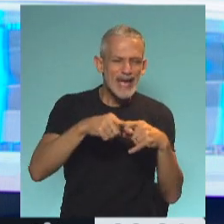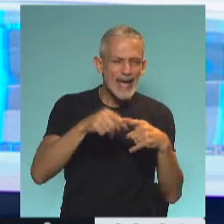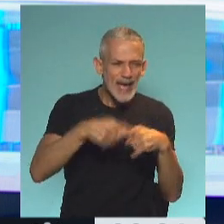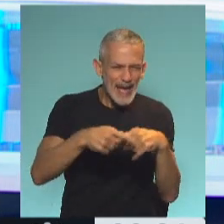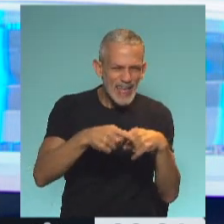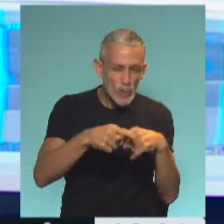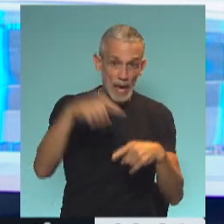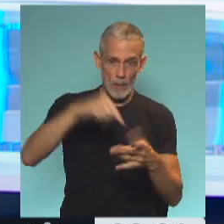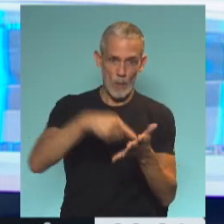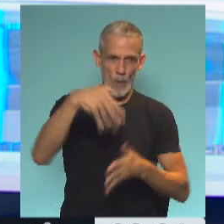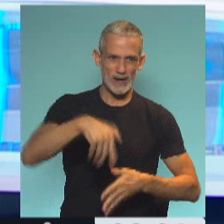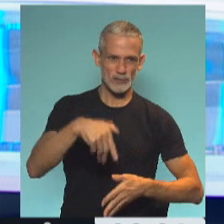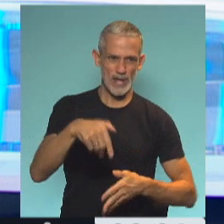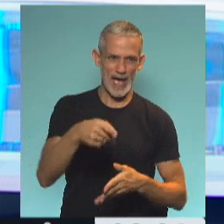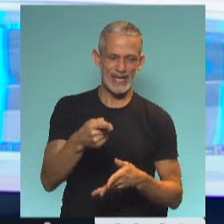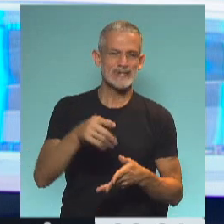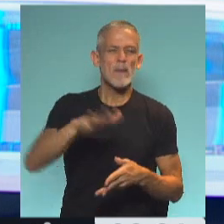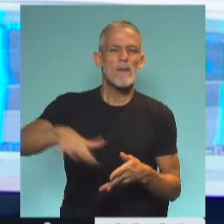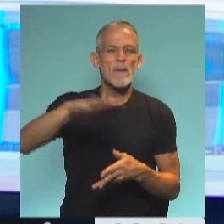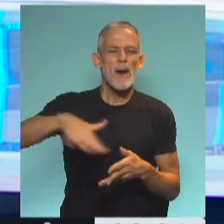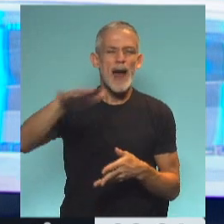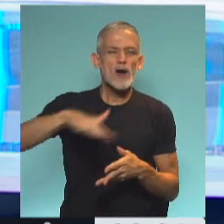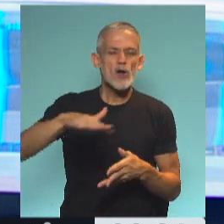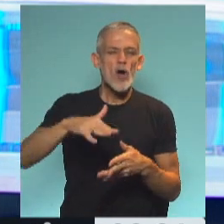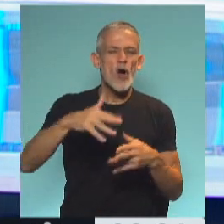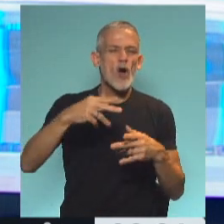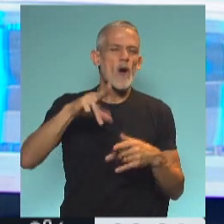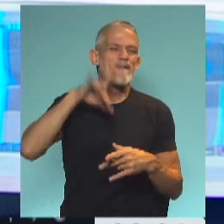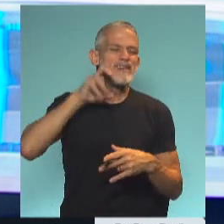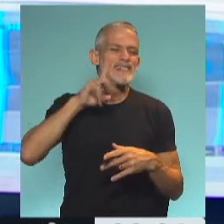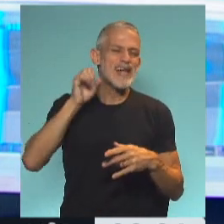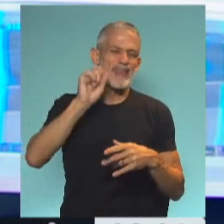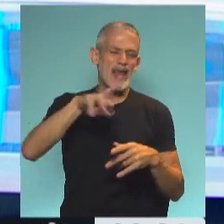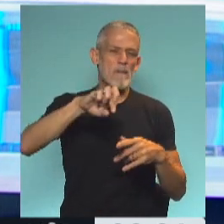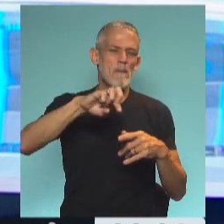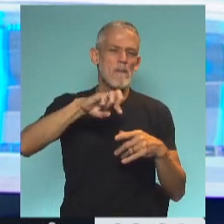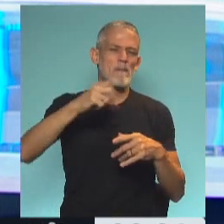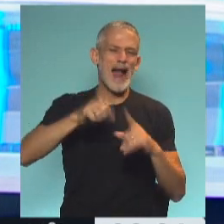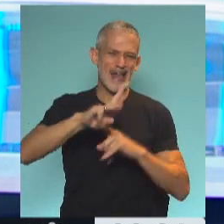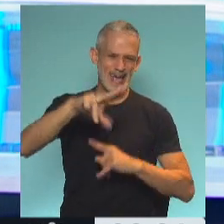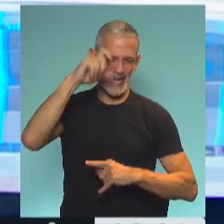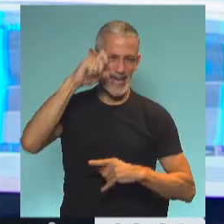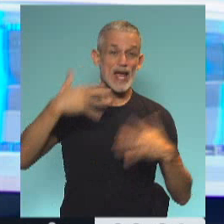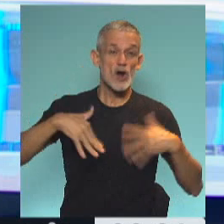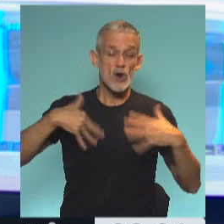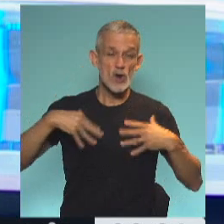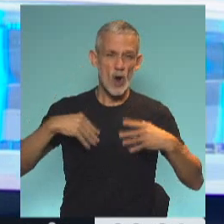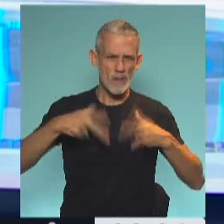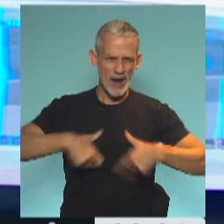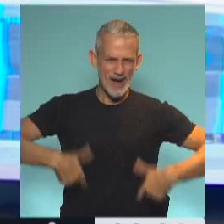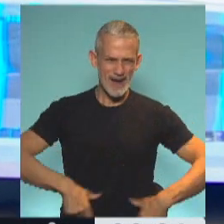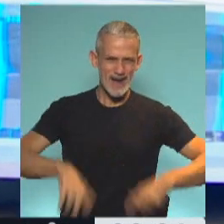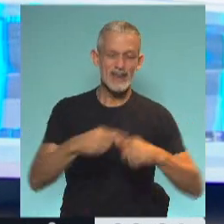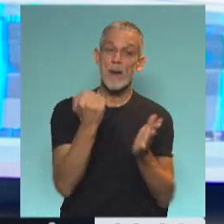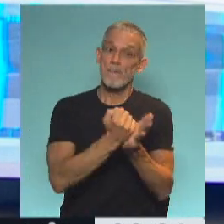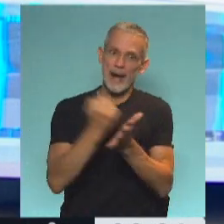que está aquí en la ciudad de Buenos Aires, en el barrio porteño de Villa del Parque. Se encarga básicamente de hacer ropa de lencería de dos marcas